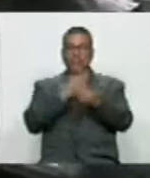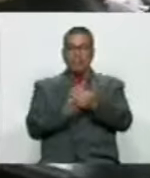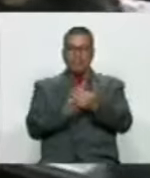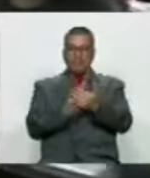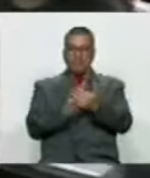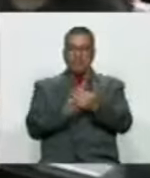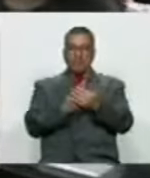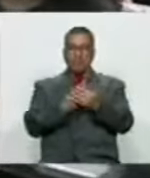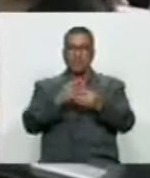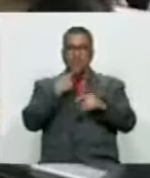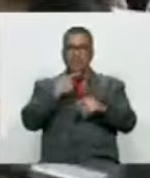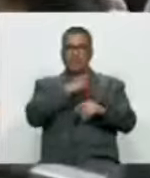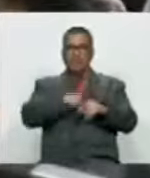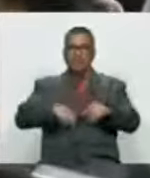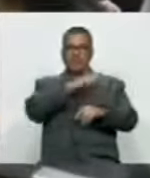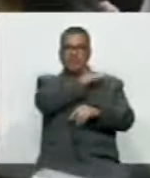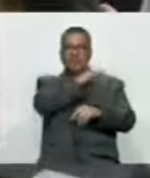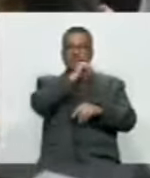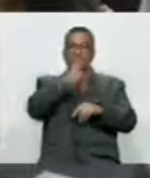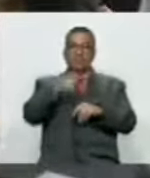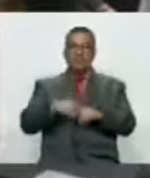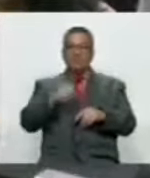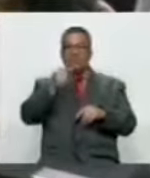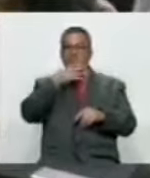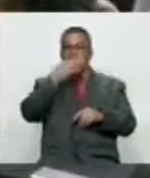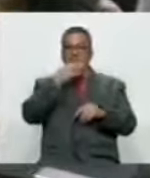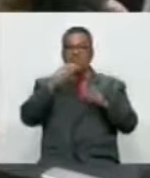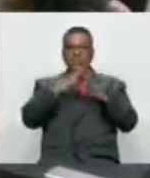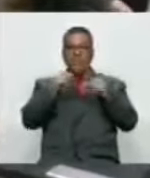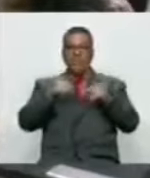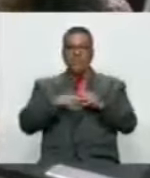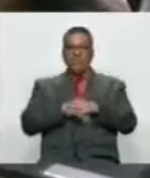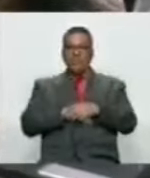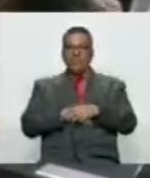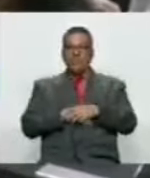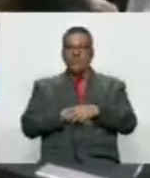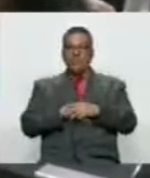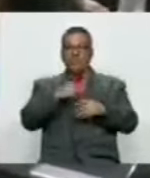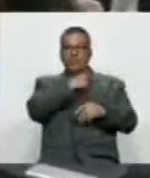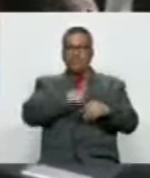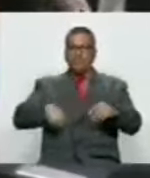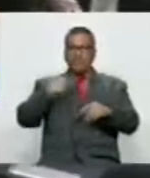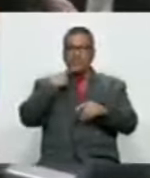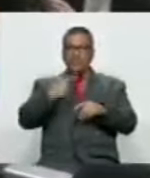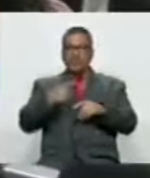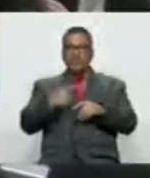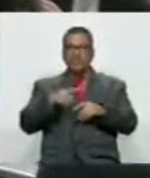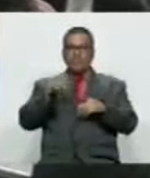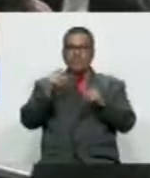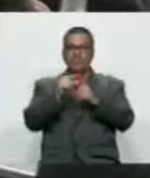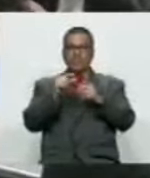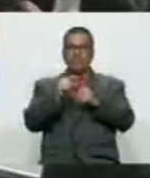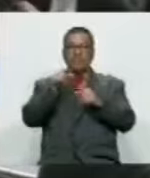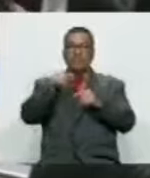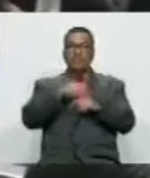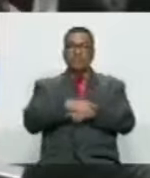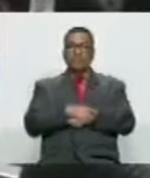Gracias, señor presidente, Junta Directiva. Buenas tardes a todas y a todos. Presidente, solicito el derecho de